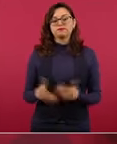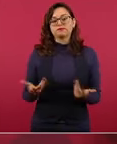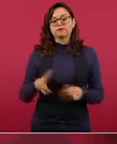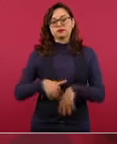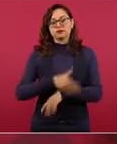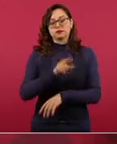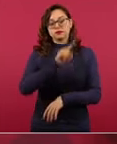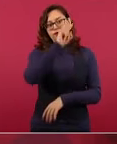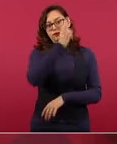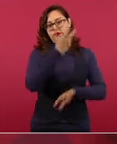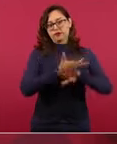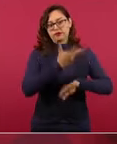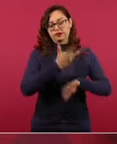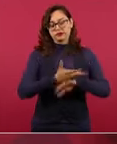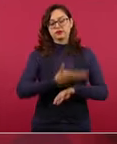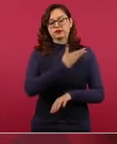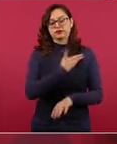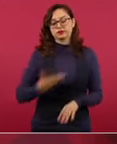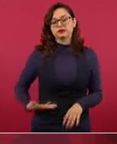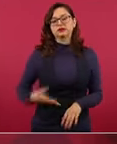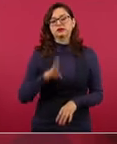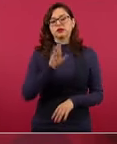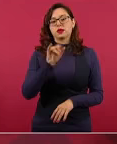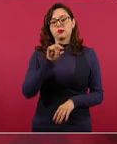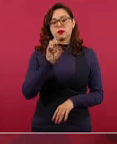del presidente baile